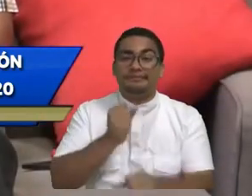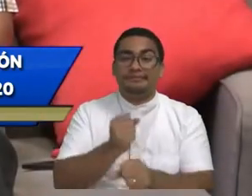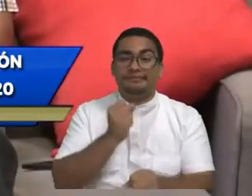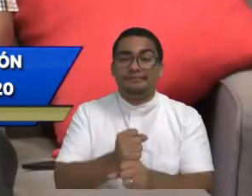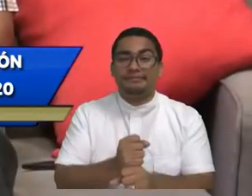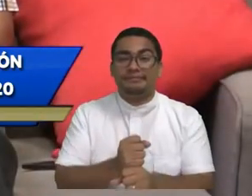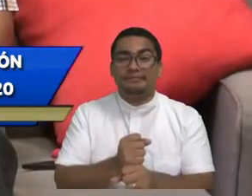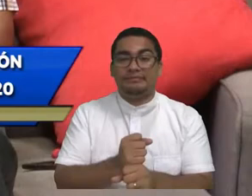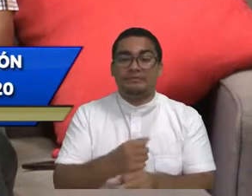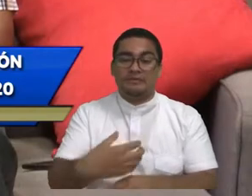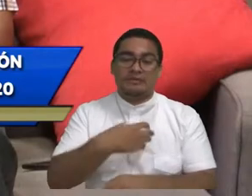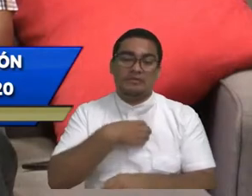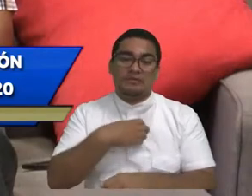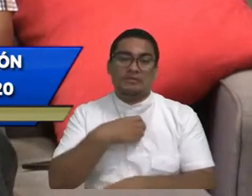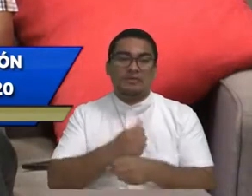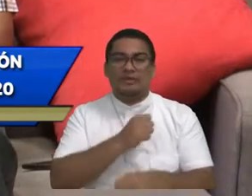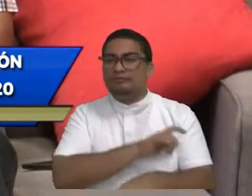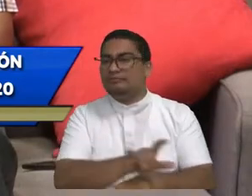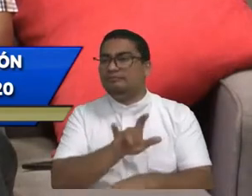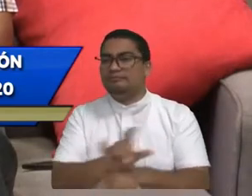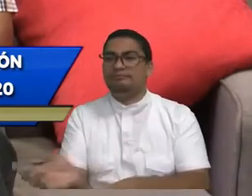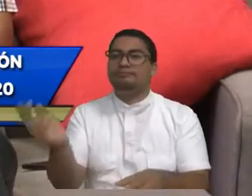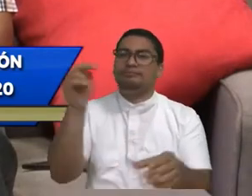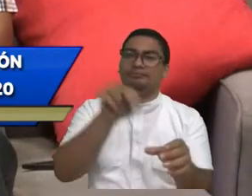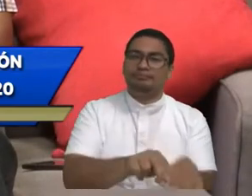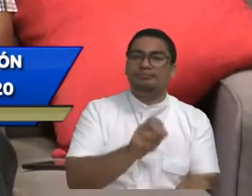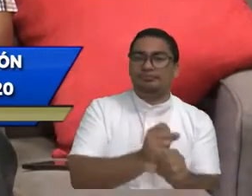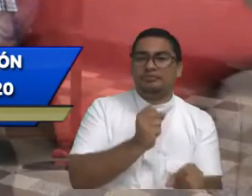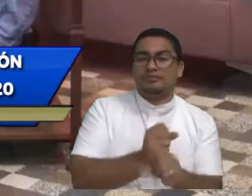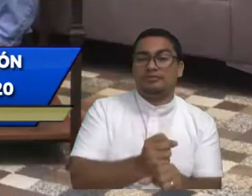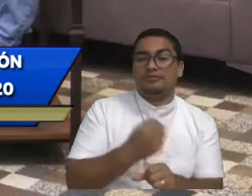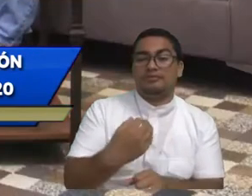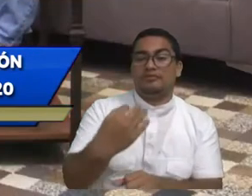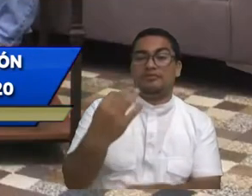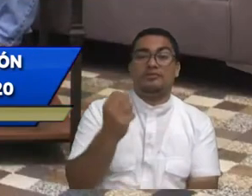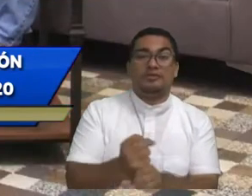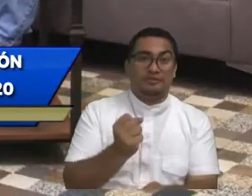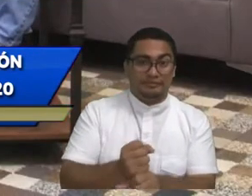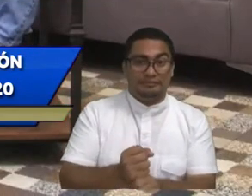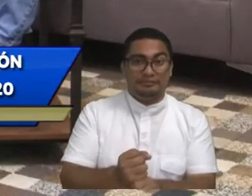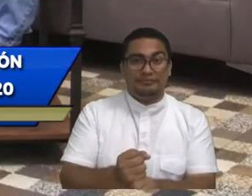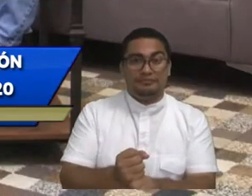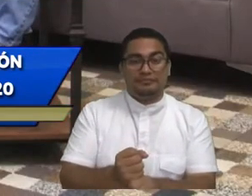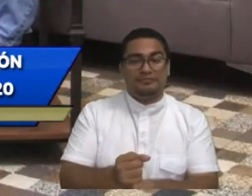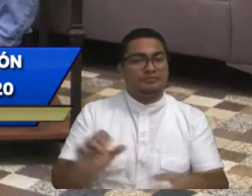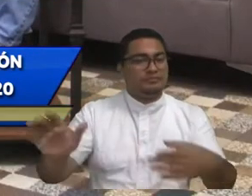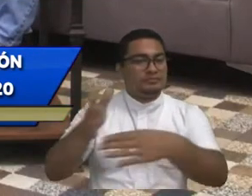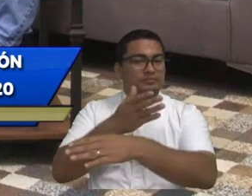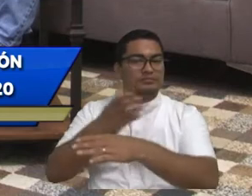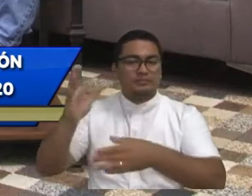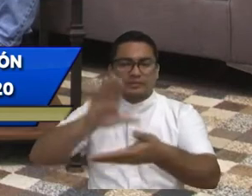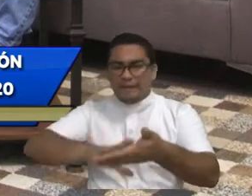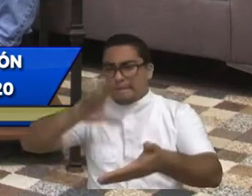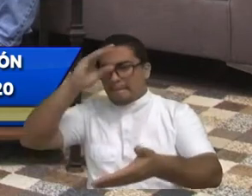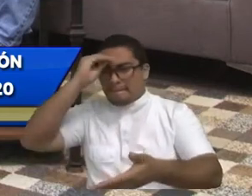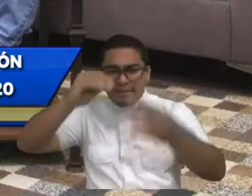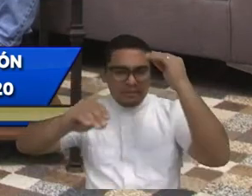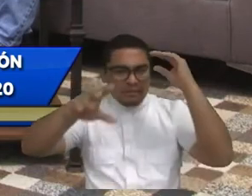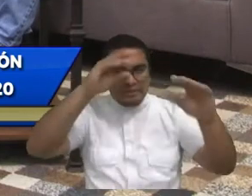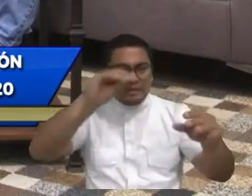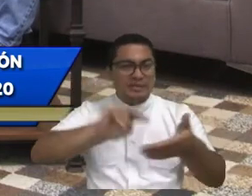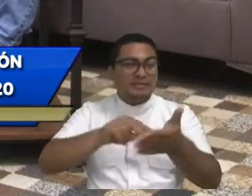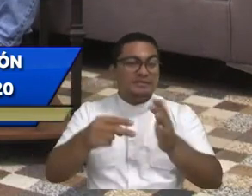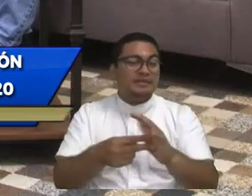desde un puesto de trabajo o sea es una formación para el trabajo ahora lógicamente todas las formaciones tienen un